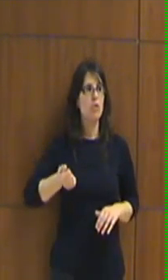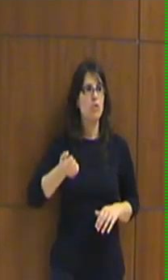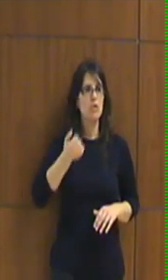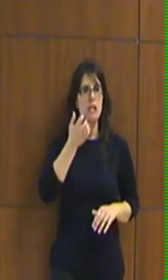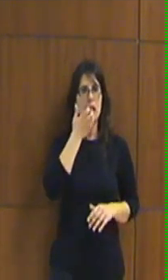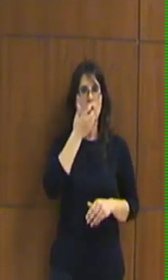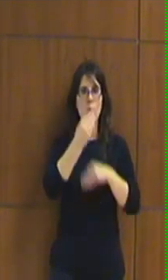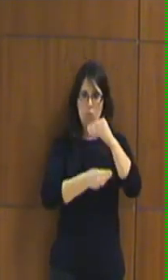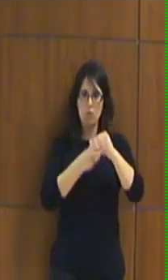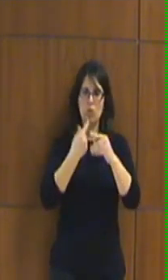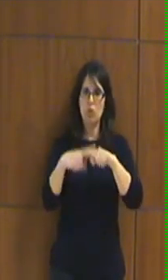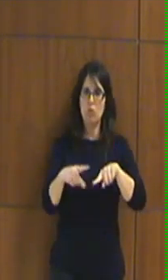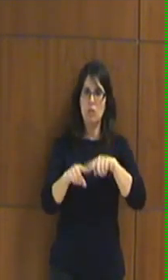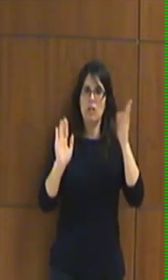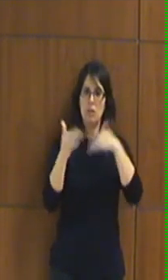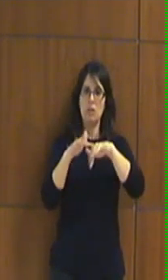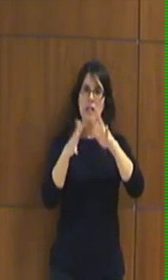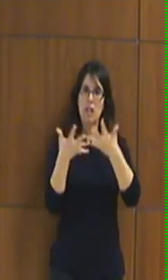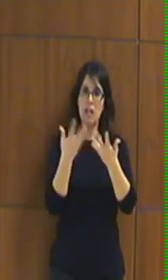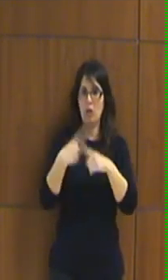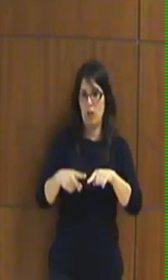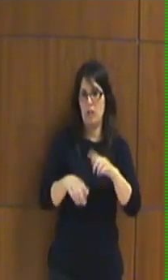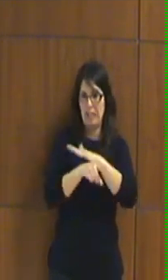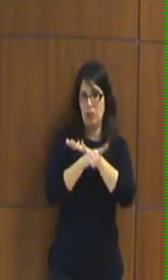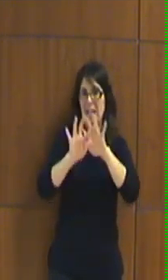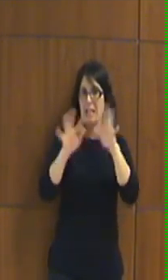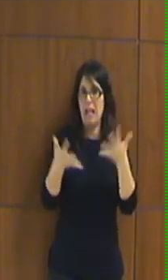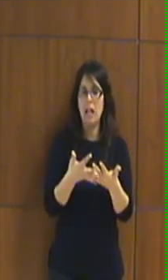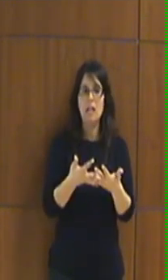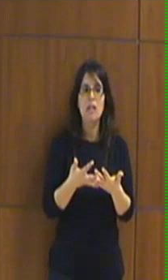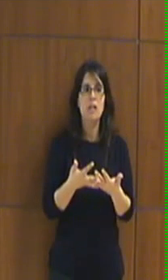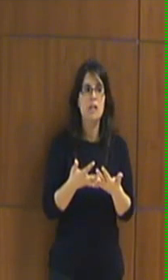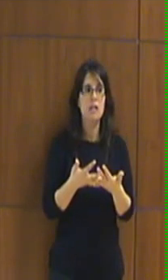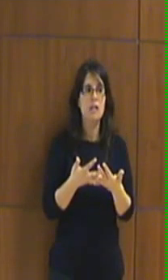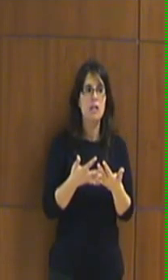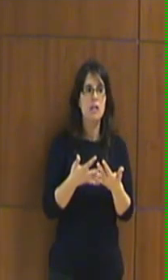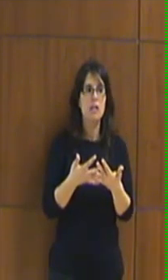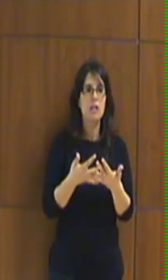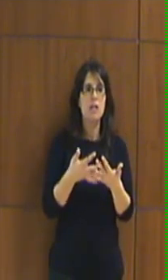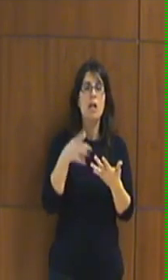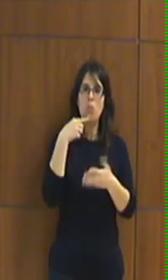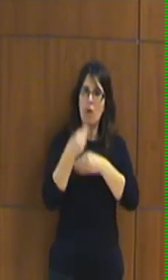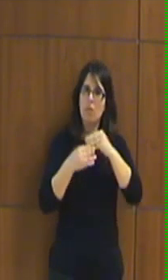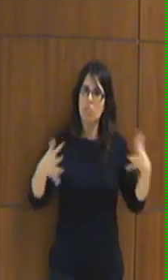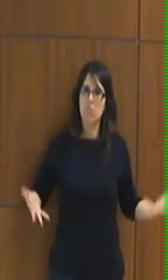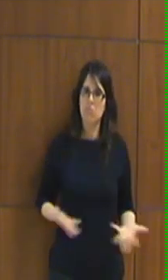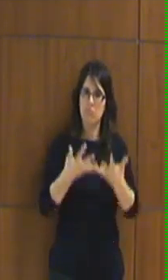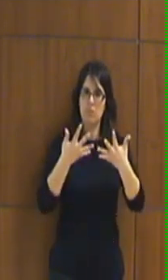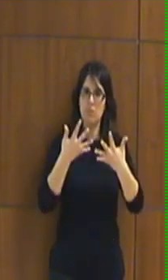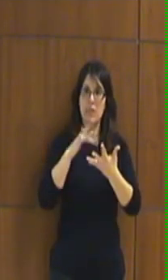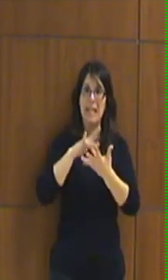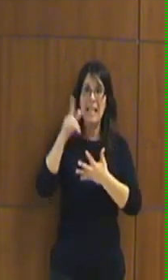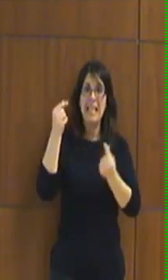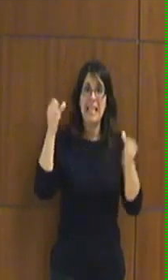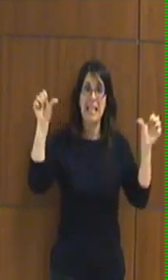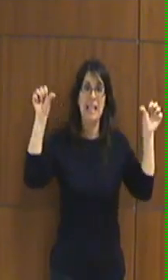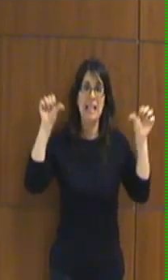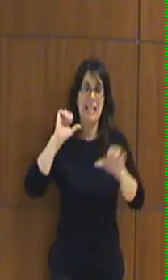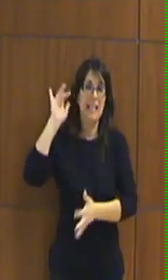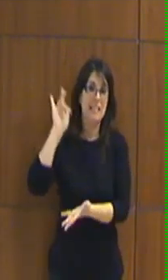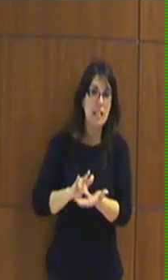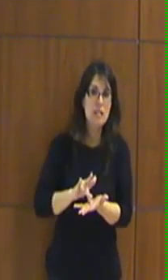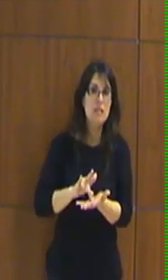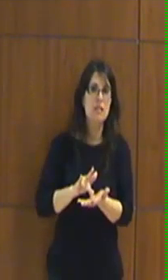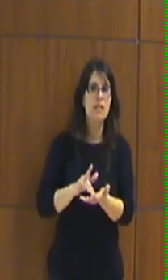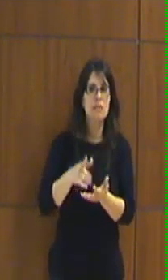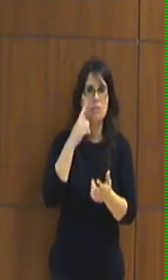con ellos a través de Internet y hagas tus historias, al final, cuando ha llegado la crisis, se han dado cuenta que lo que sigue funcionando es el director